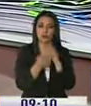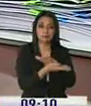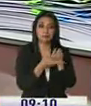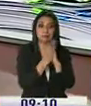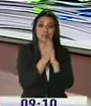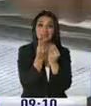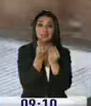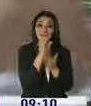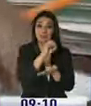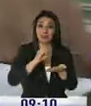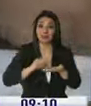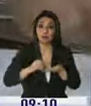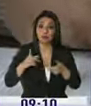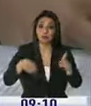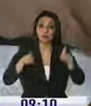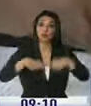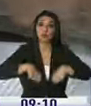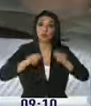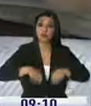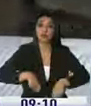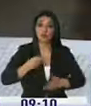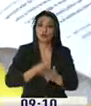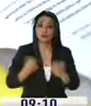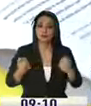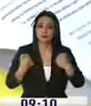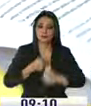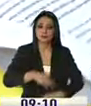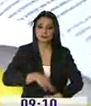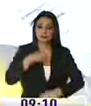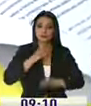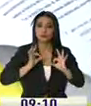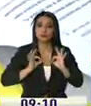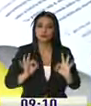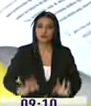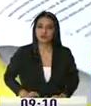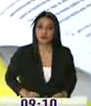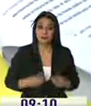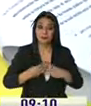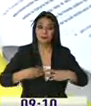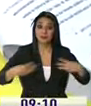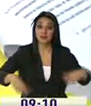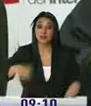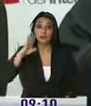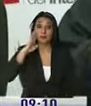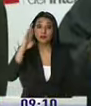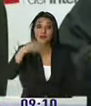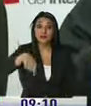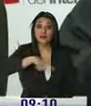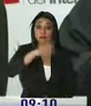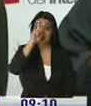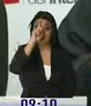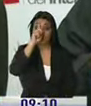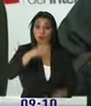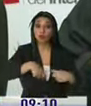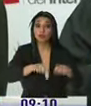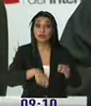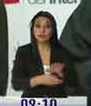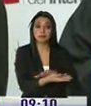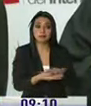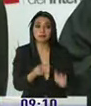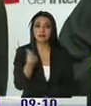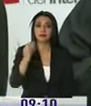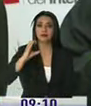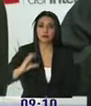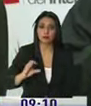un porcentaje por contratos para la adquisición de chalecos, uniformes y otros insumos y materiales. De la información que